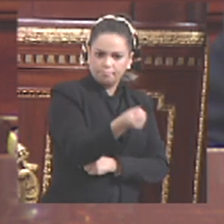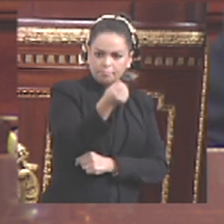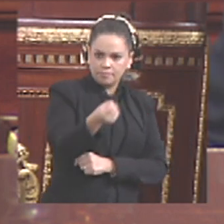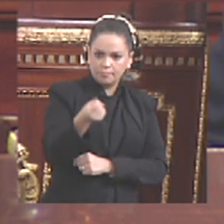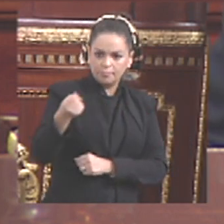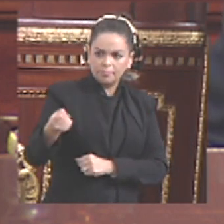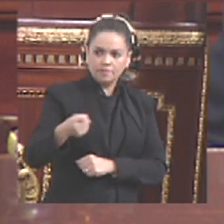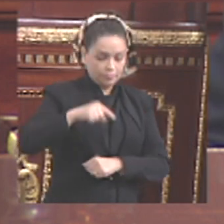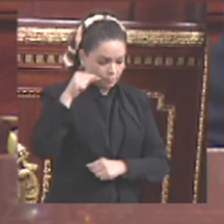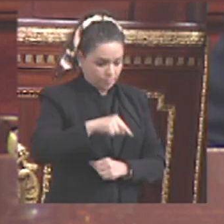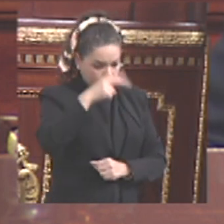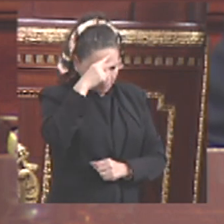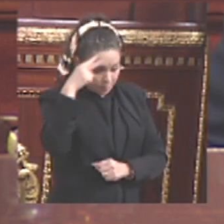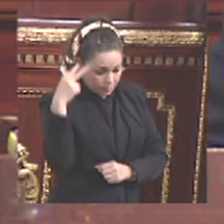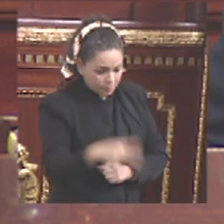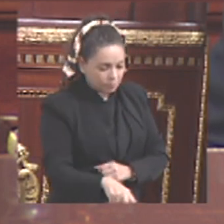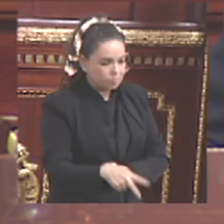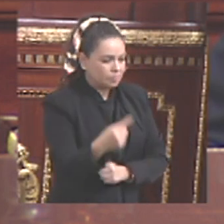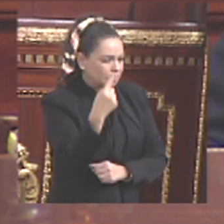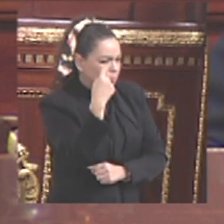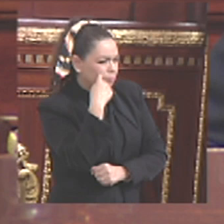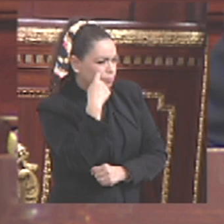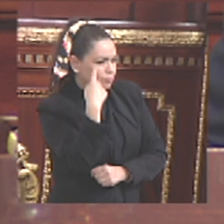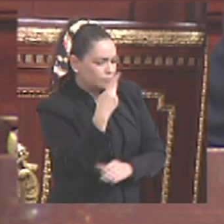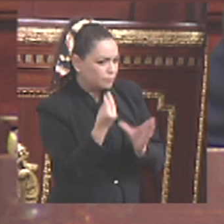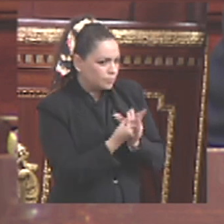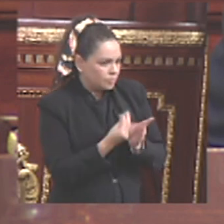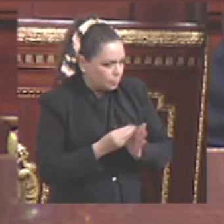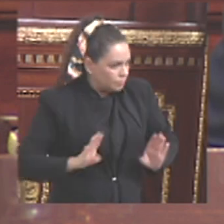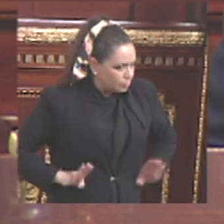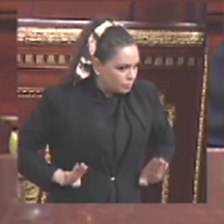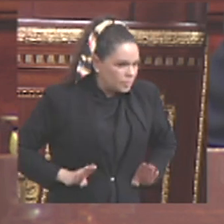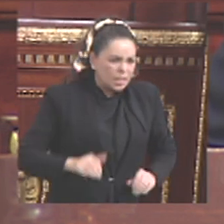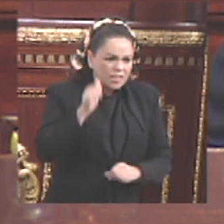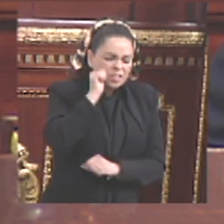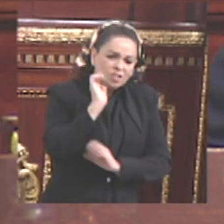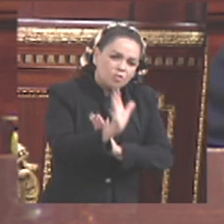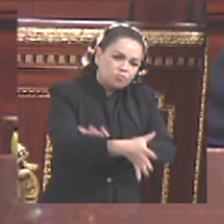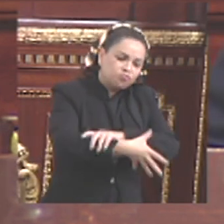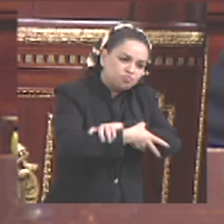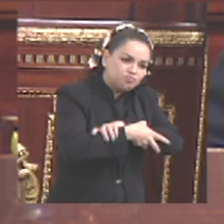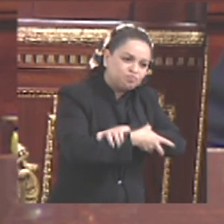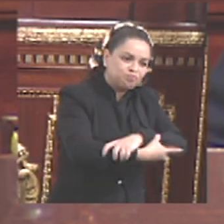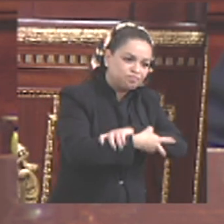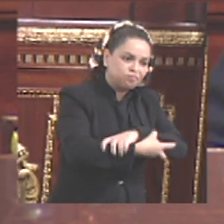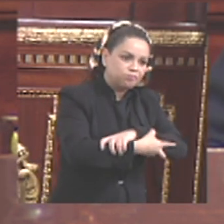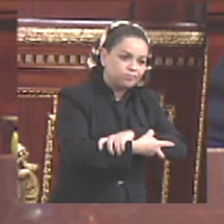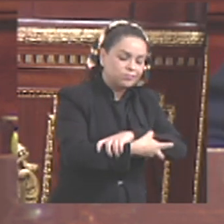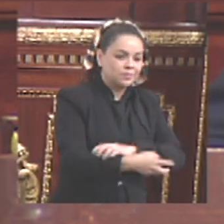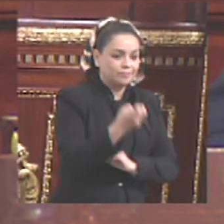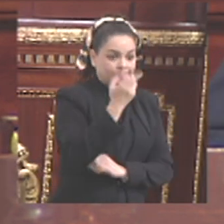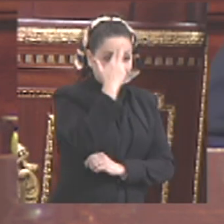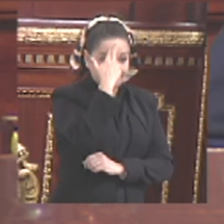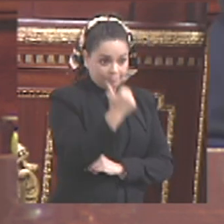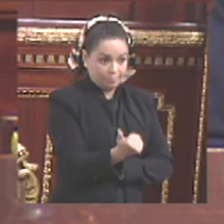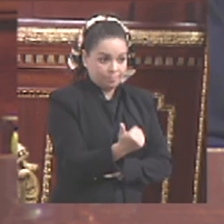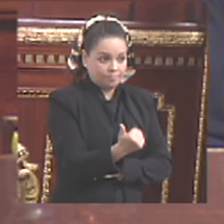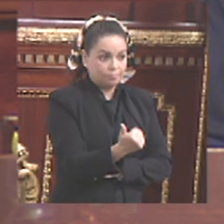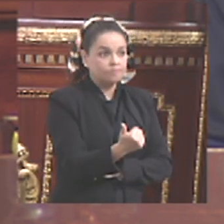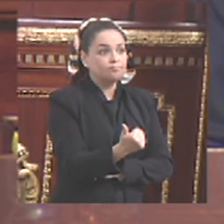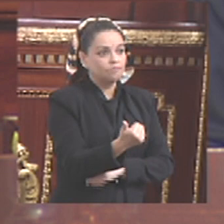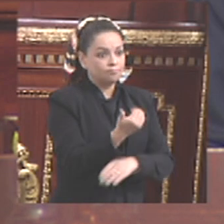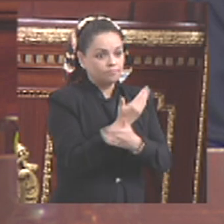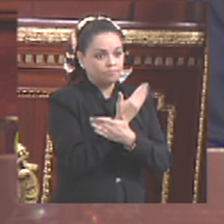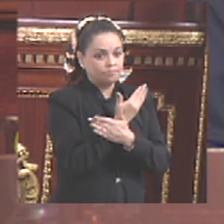patria solidaria. Por eso desde esta tribuna envío un fraternal abrazo al pueblo